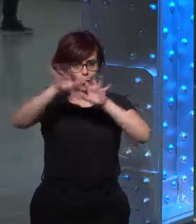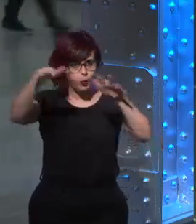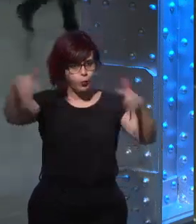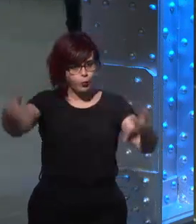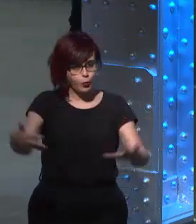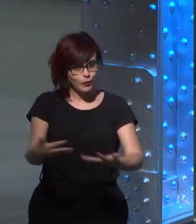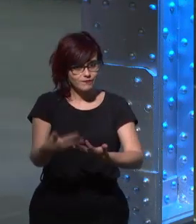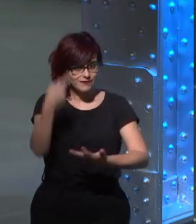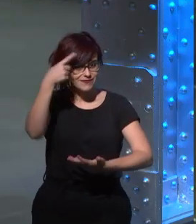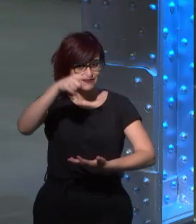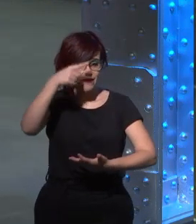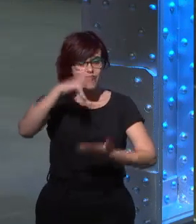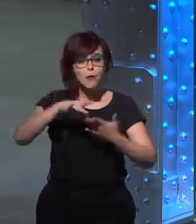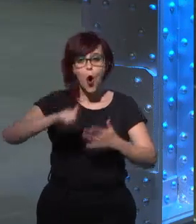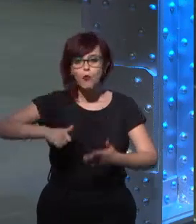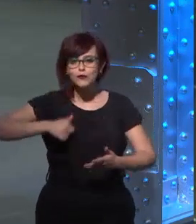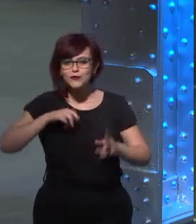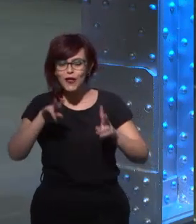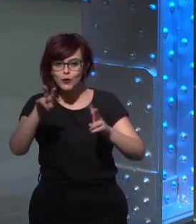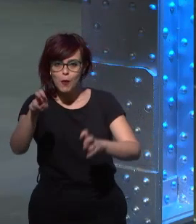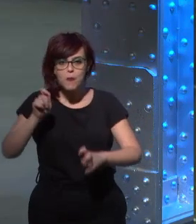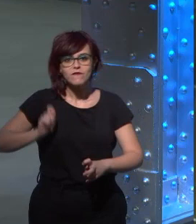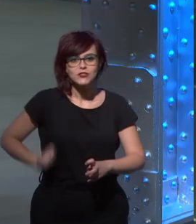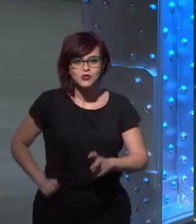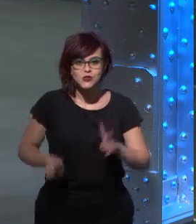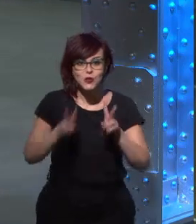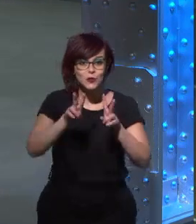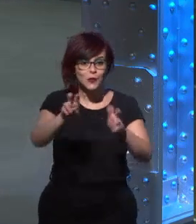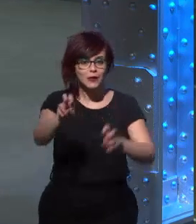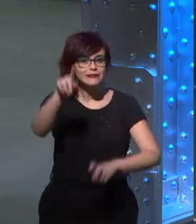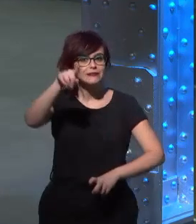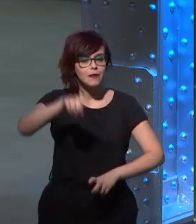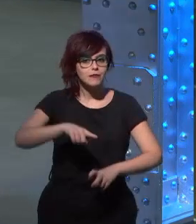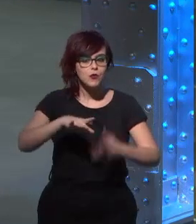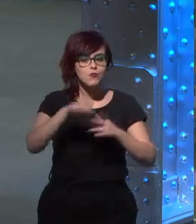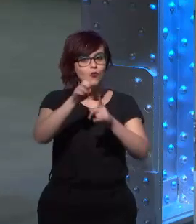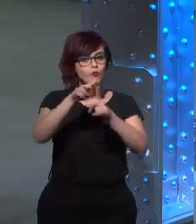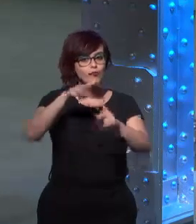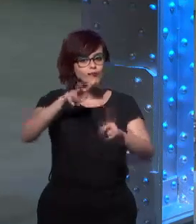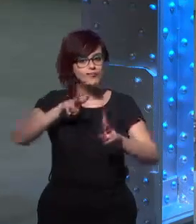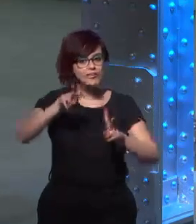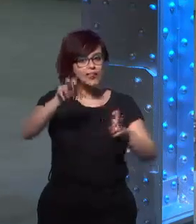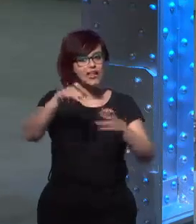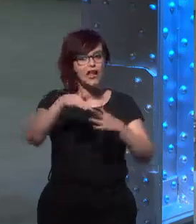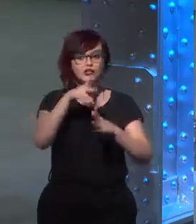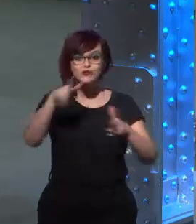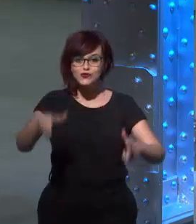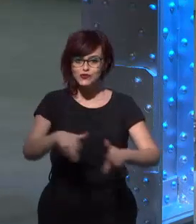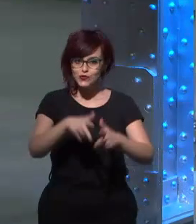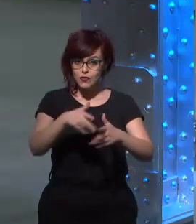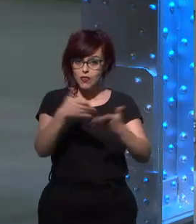como todos ya sabéis, nuevas oportunidades, nuevas profesiones y, sobre todo, una nueva visión de la sociedad en la